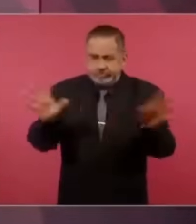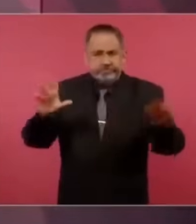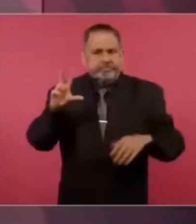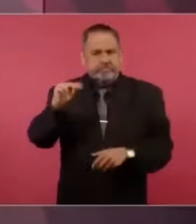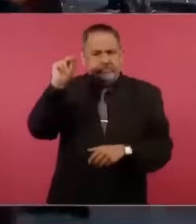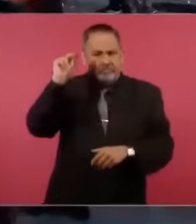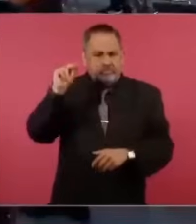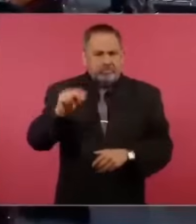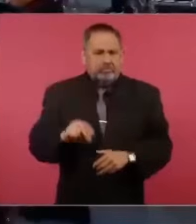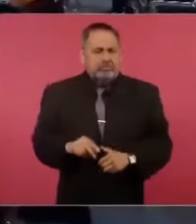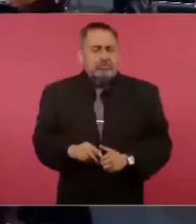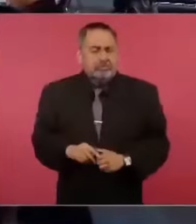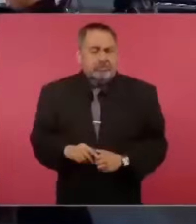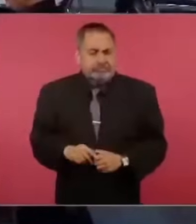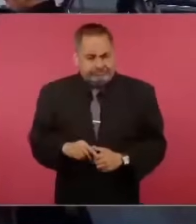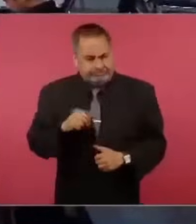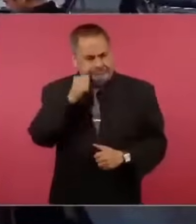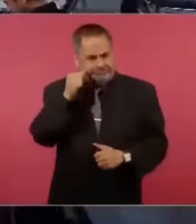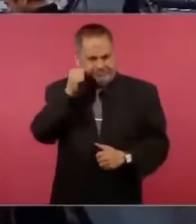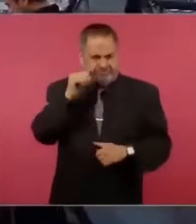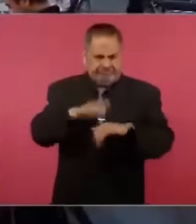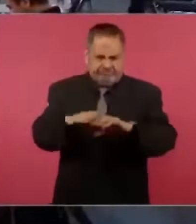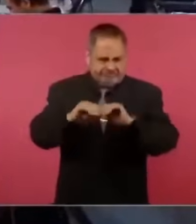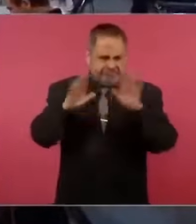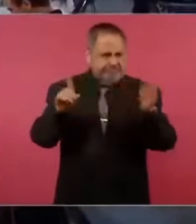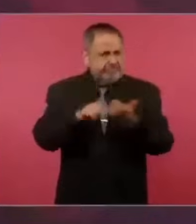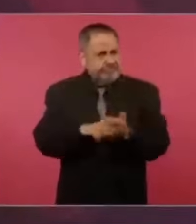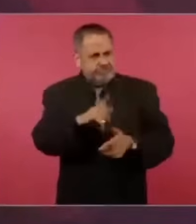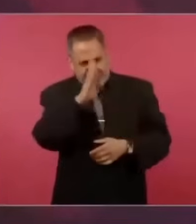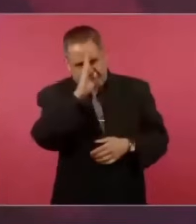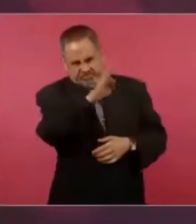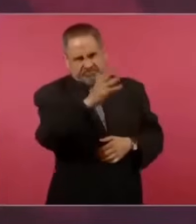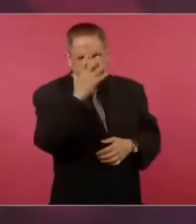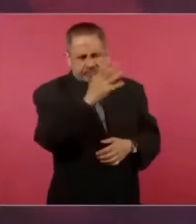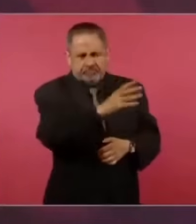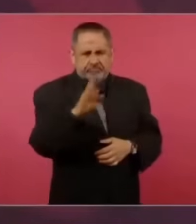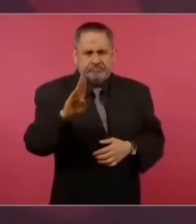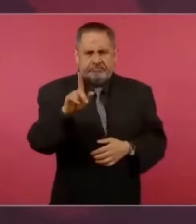Ayer fuimos muy claros con el señor Blinken,